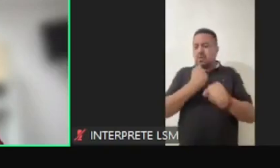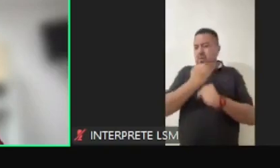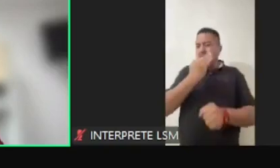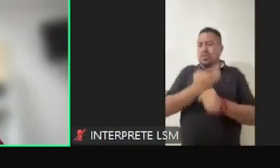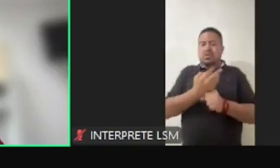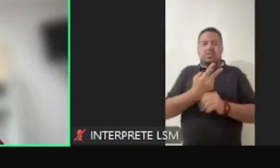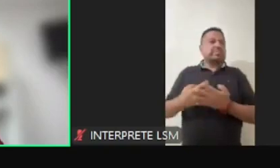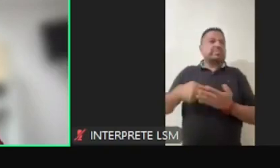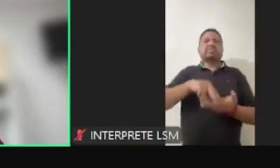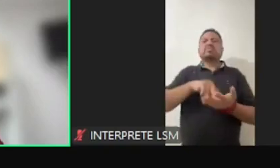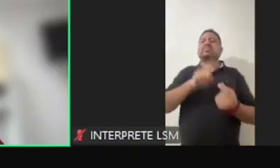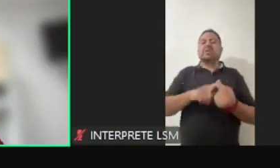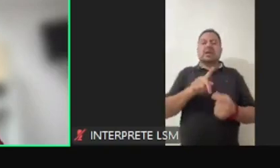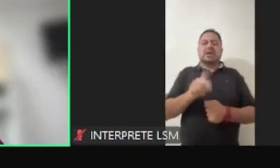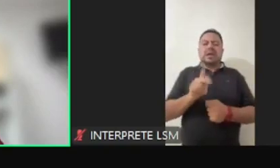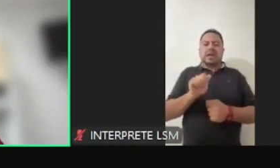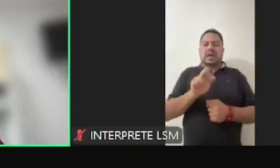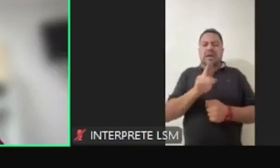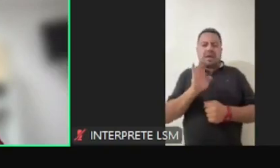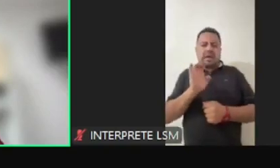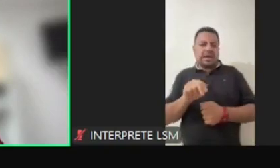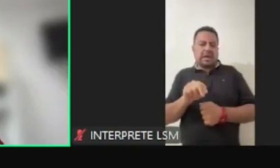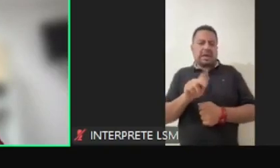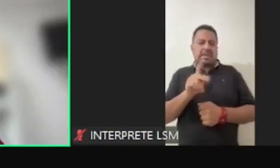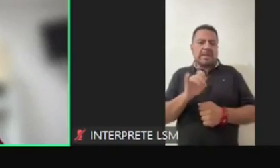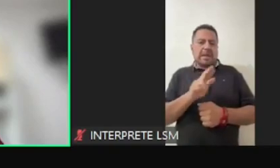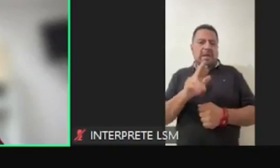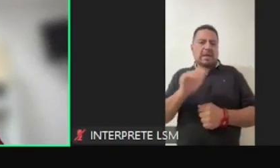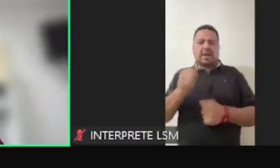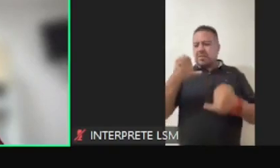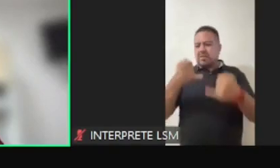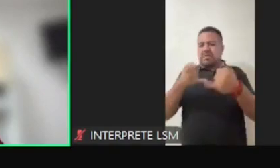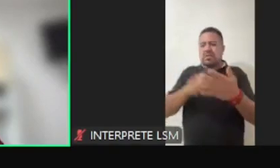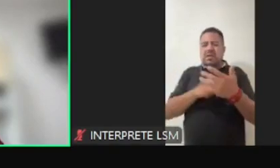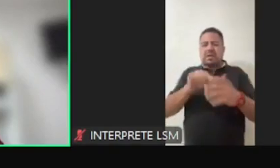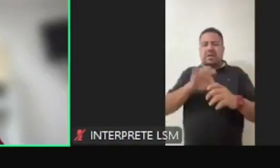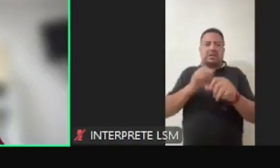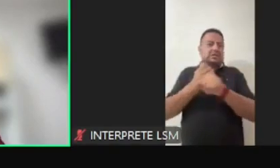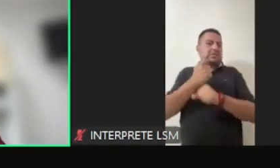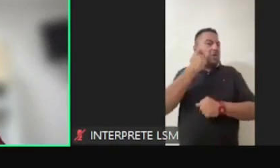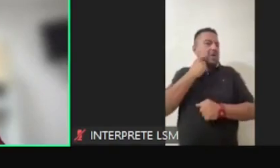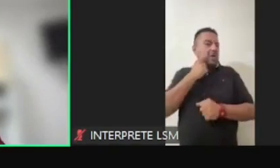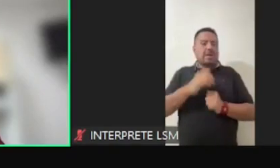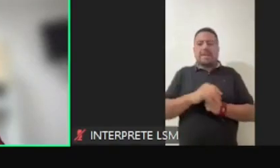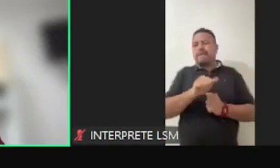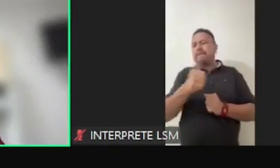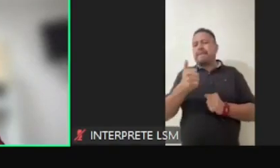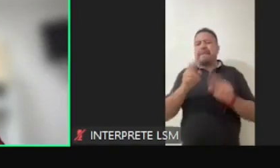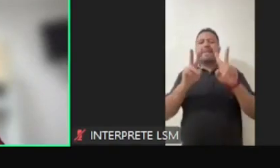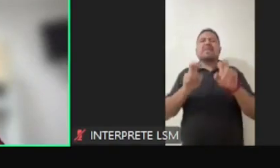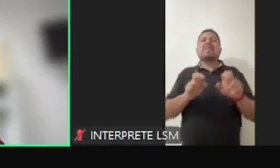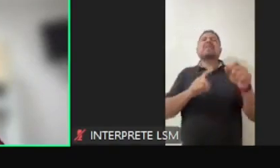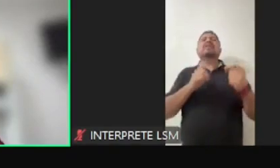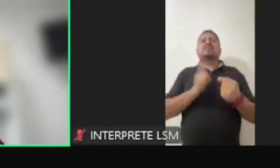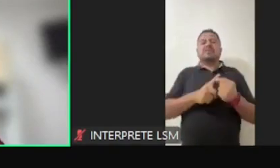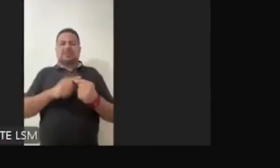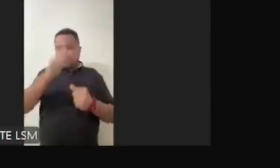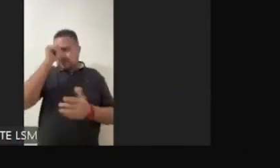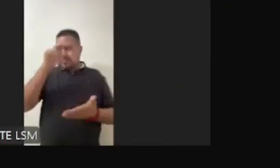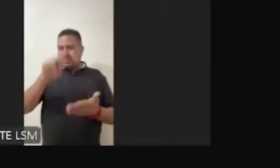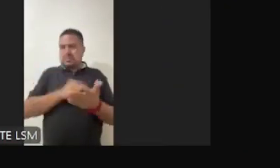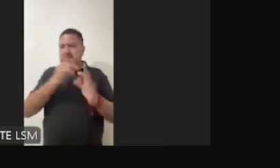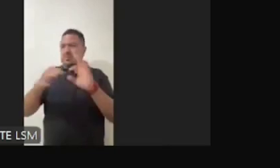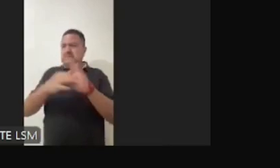comparecientes son Karen Guadalupe Parra Salgado y el tribunal electoral del Estado de Guerrero el siguiente asunto es el audo convenio